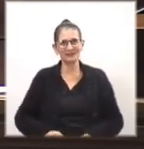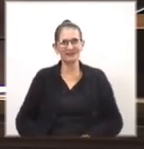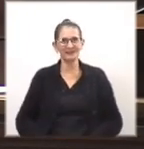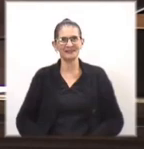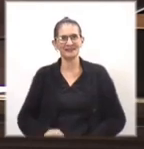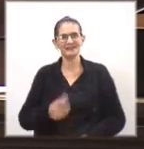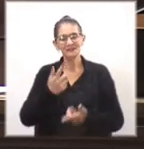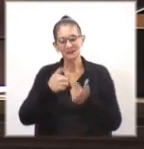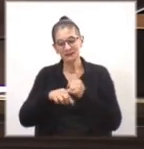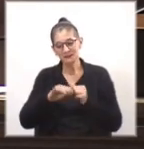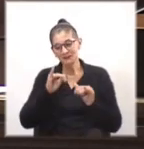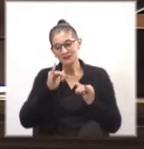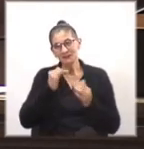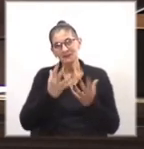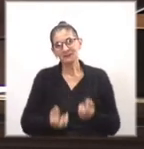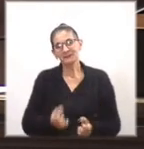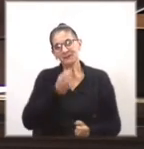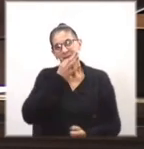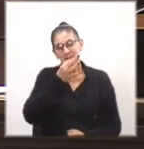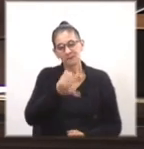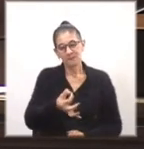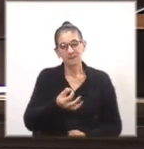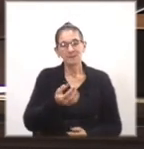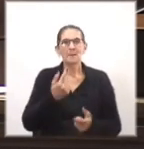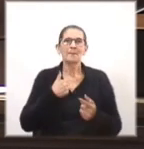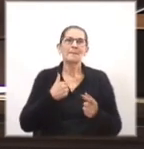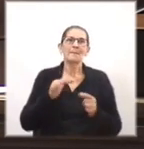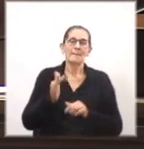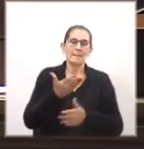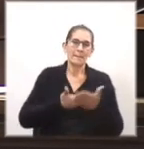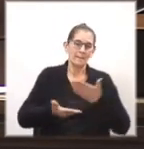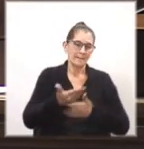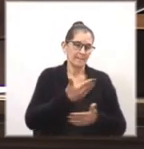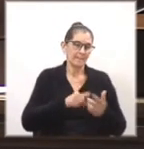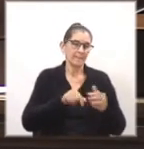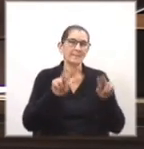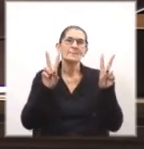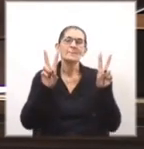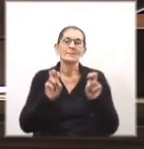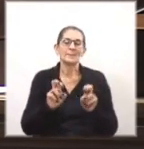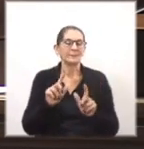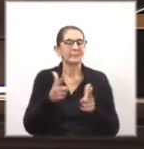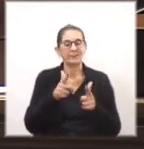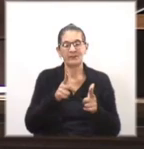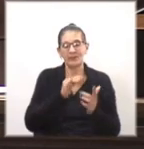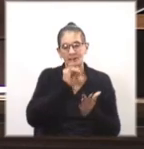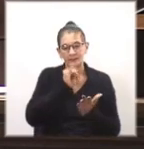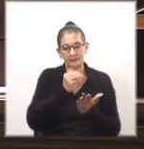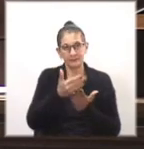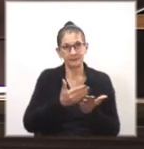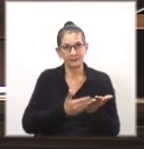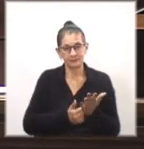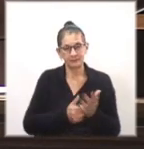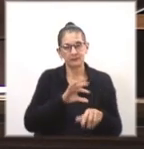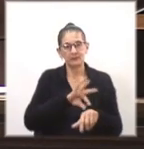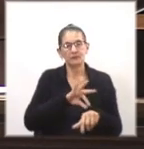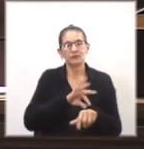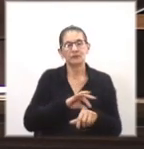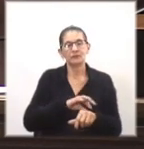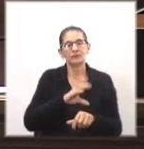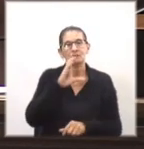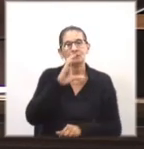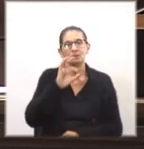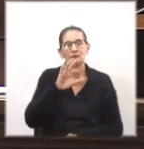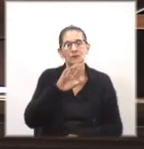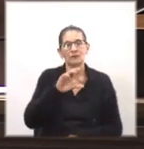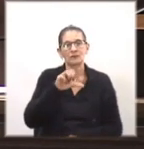Quisiéramos mencionar también que compartimos, porque es un tema que no figura en el informe, la visión del doctor Corseñac